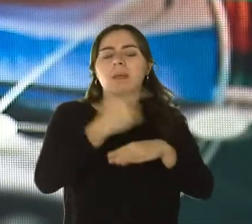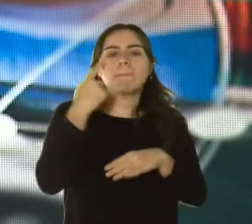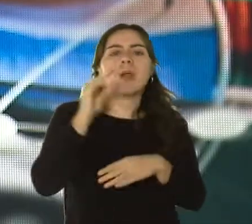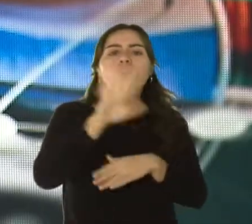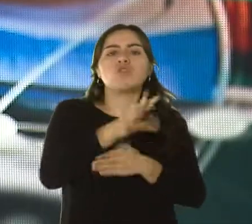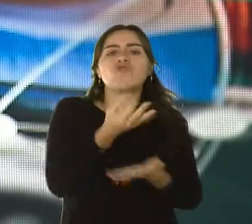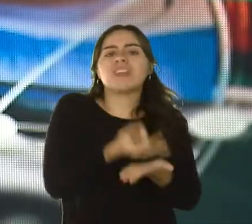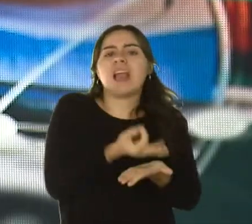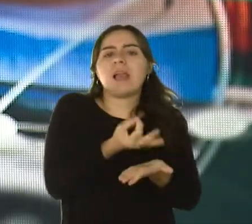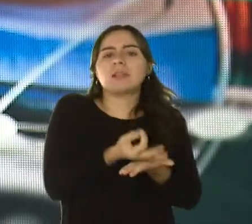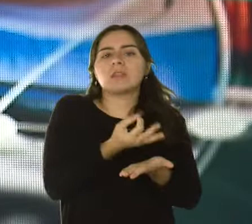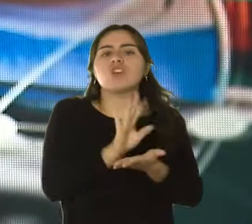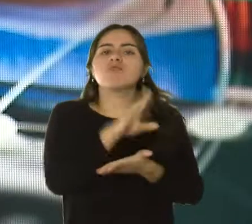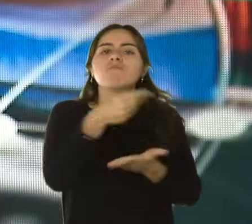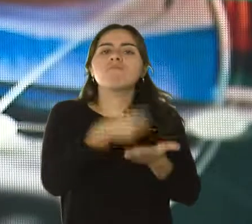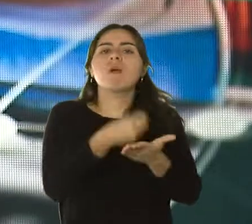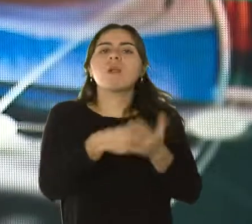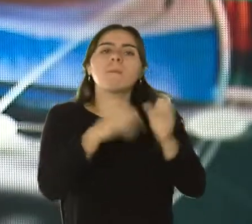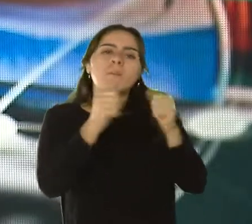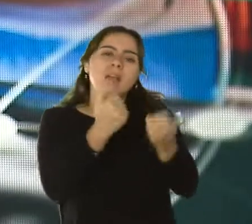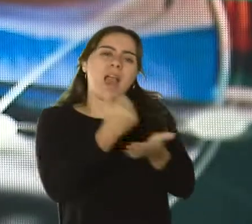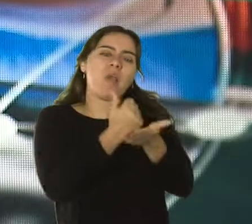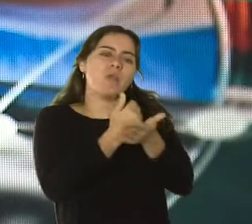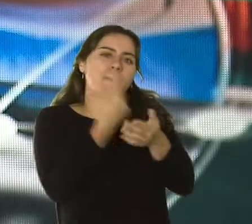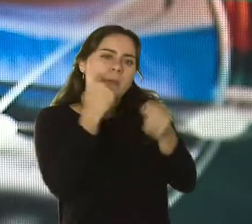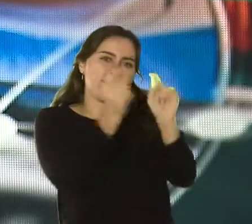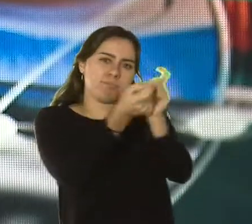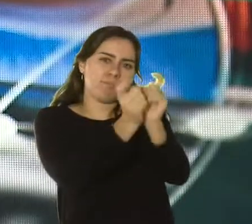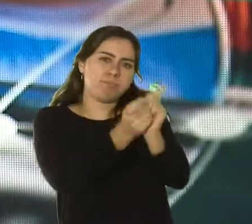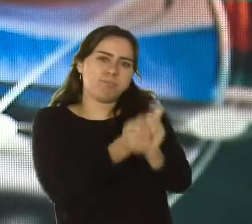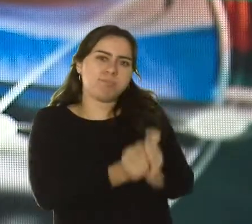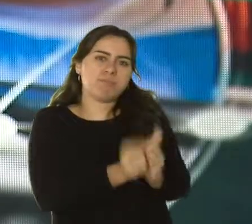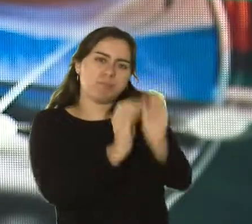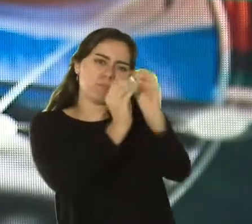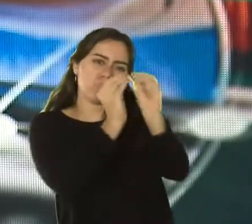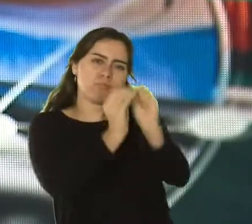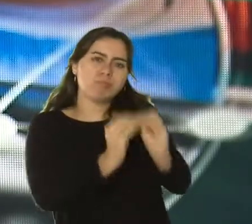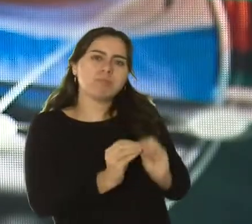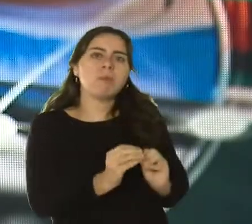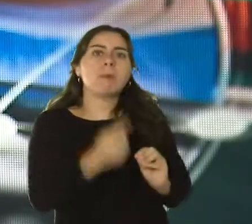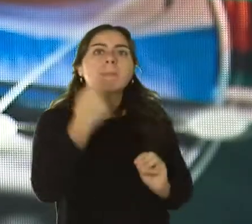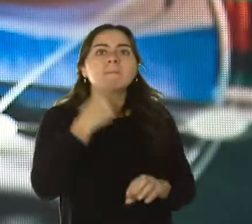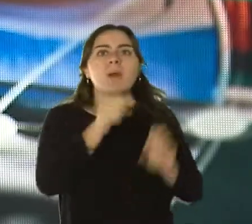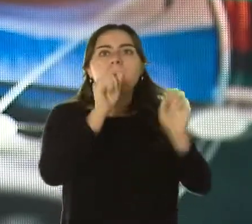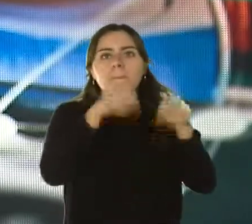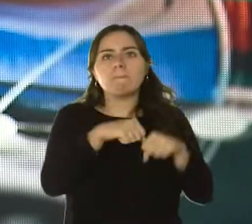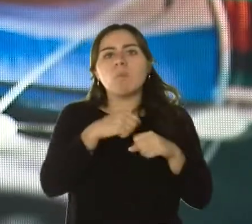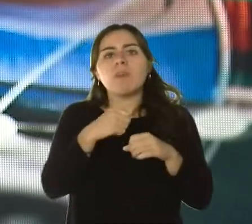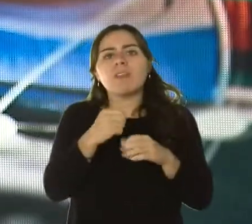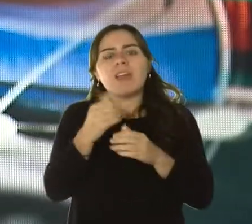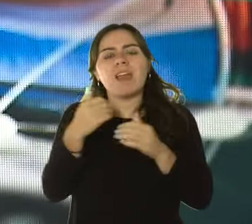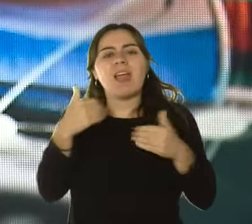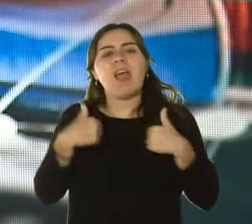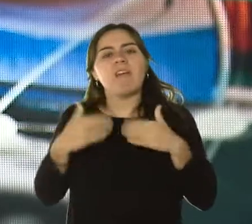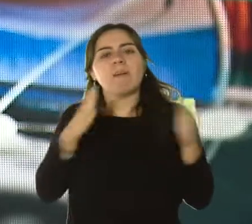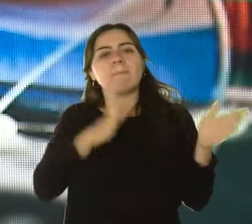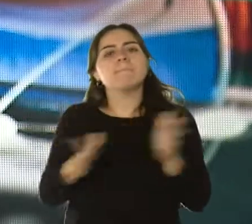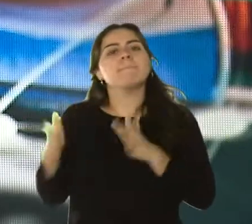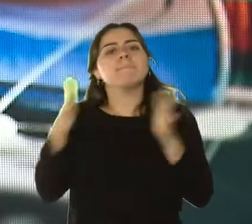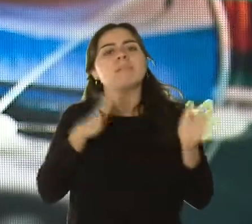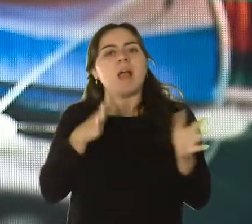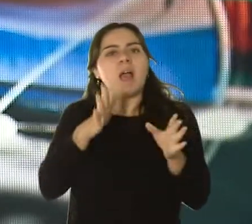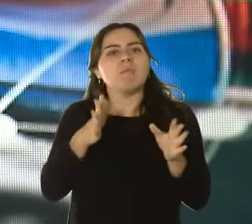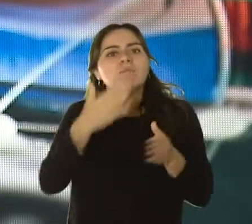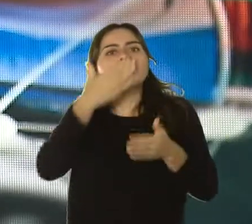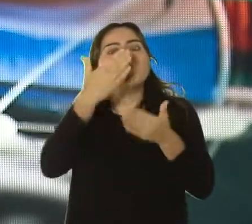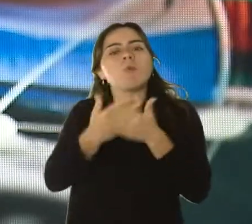tal vez pueda entonces el negocio, depende hasta donde le dé la sábana, pueda hacer un repago de esa deuda a través de un plan avalado por